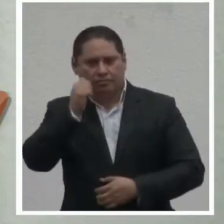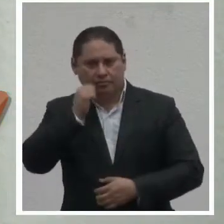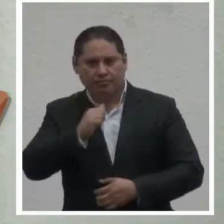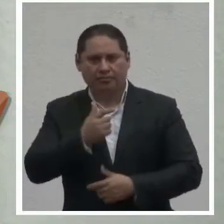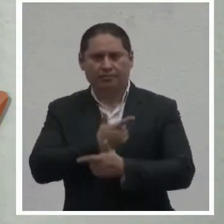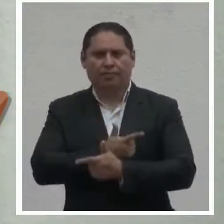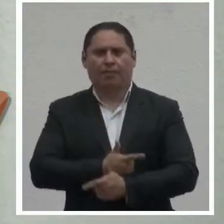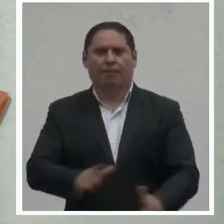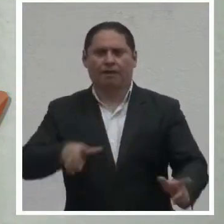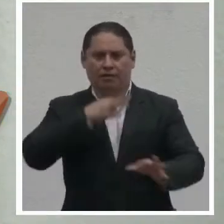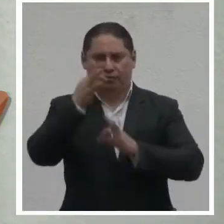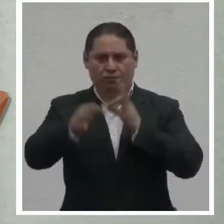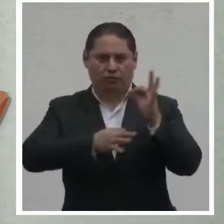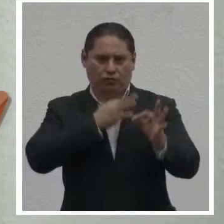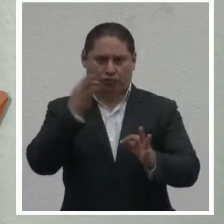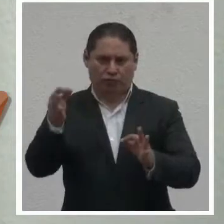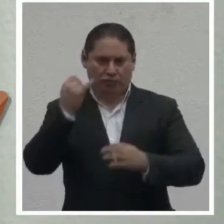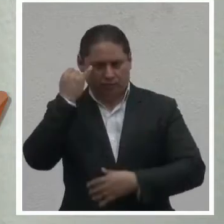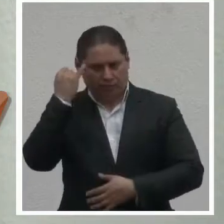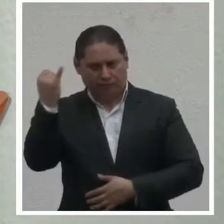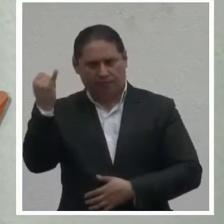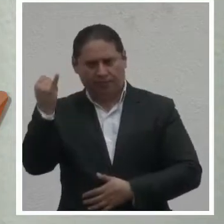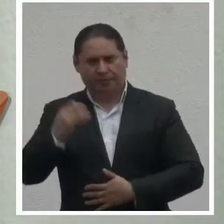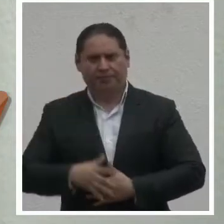libre manifestación de las ideas.